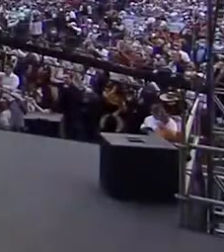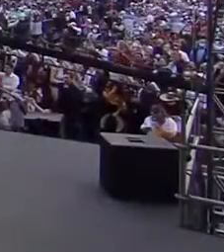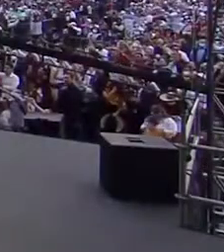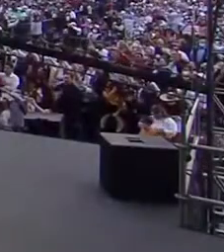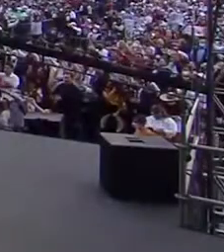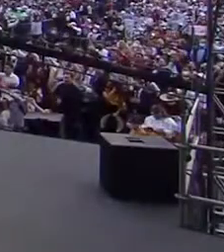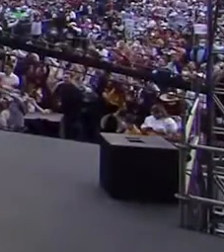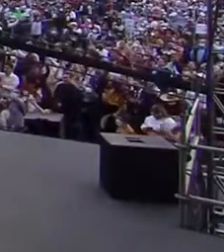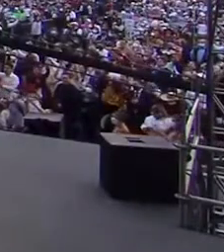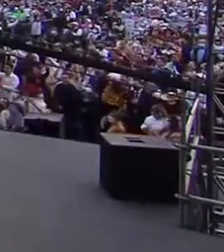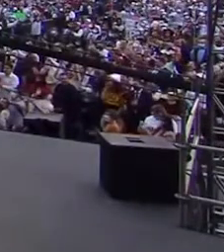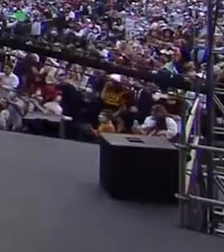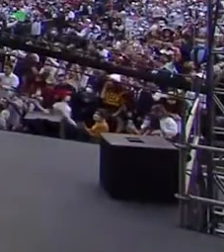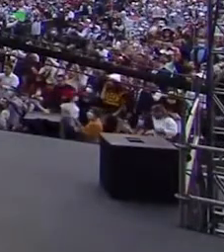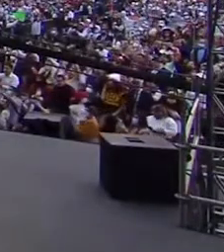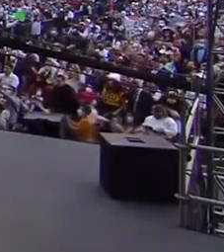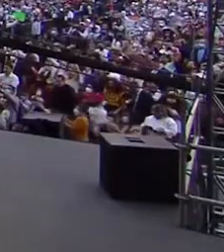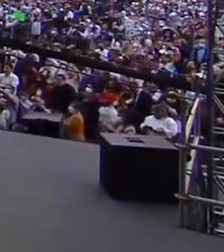Amigas,